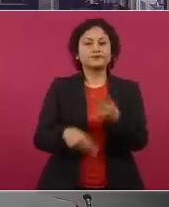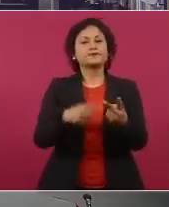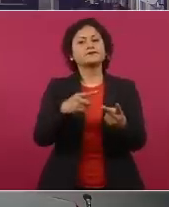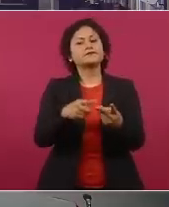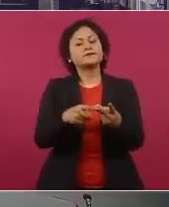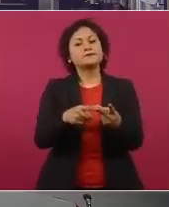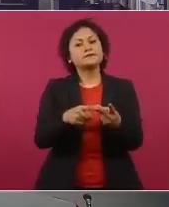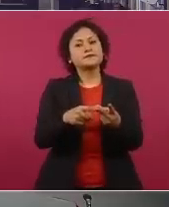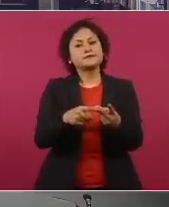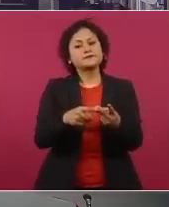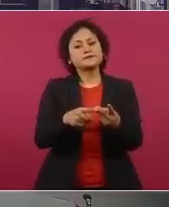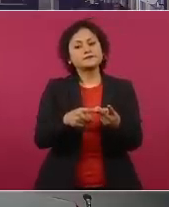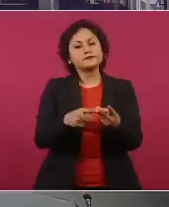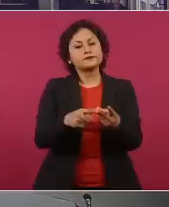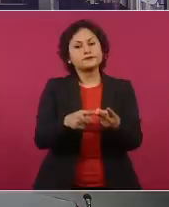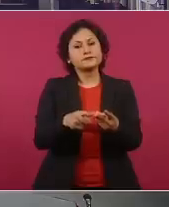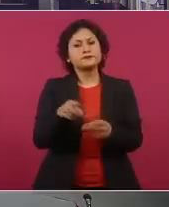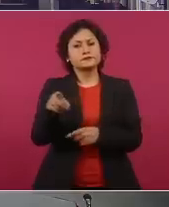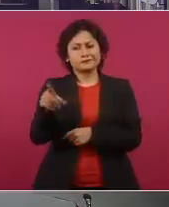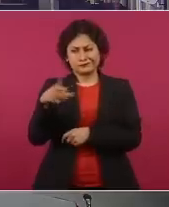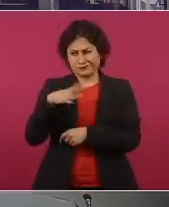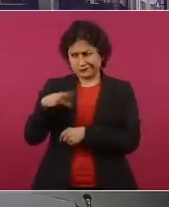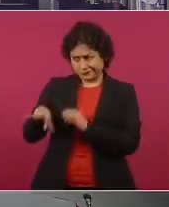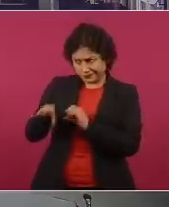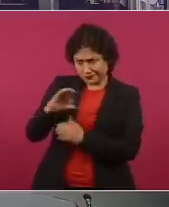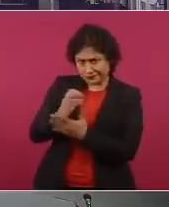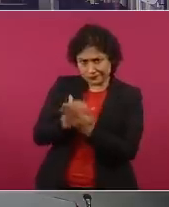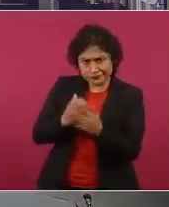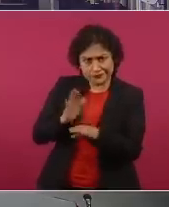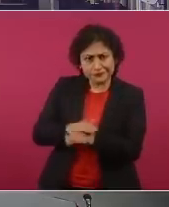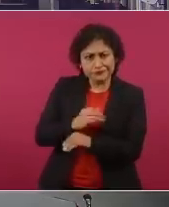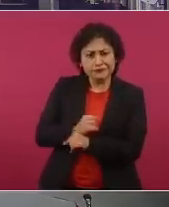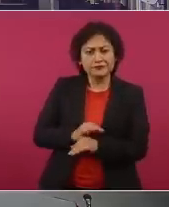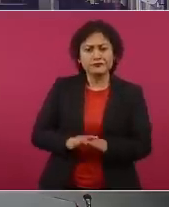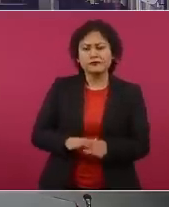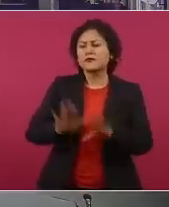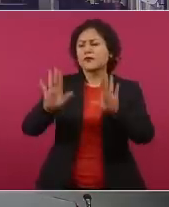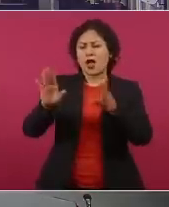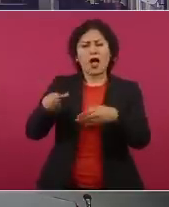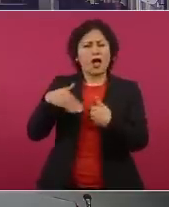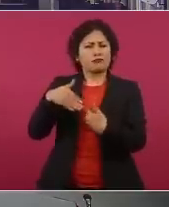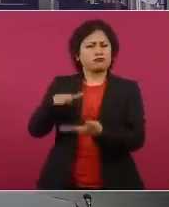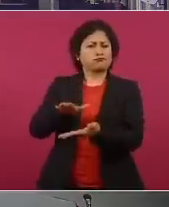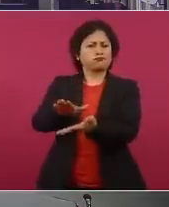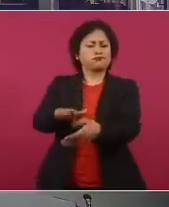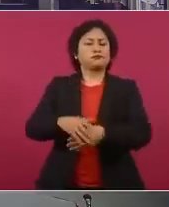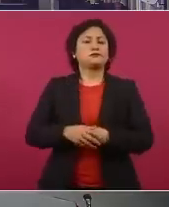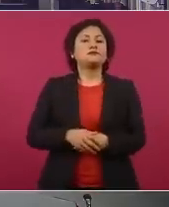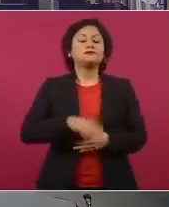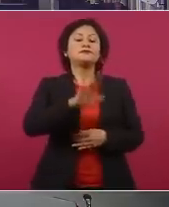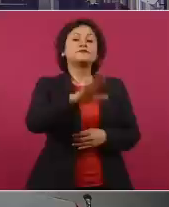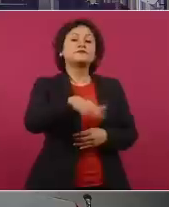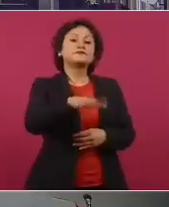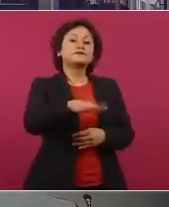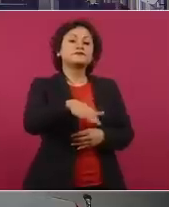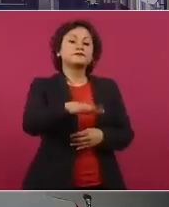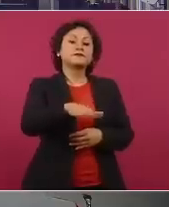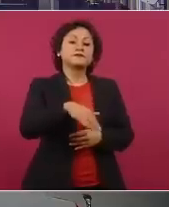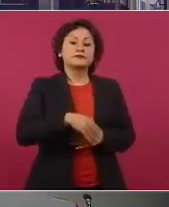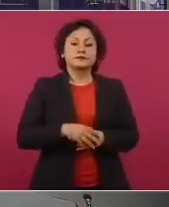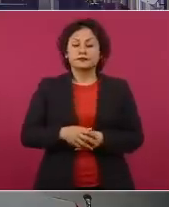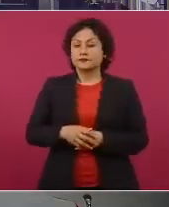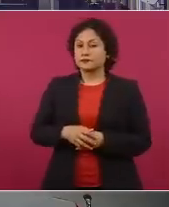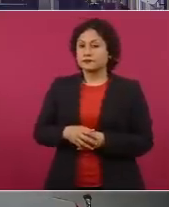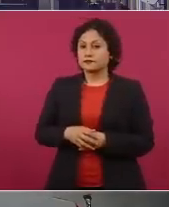¿Qué? ¿Tienes ahí a los contratos o tienes más información? Bueno, se va a poner. Él va a decir que ¿qué le preocupa? ¿Es la lista de los servidores públicos que están en